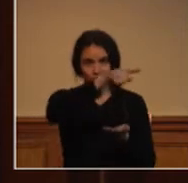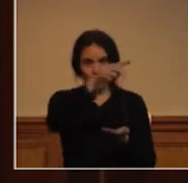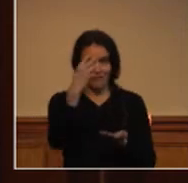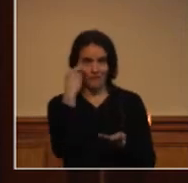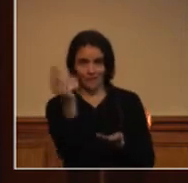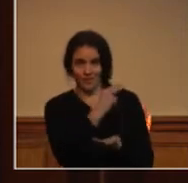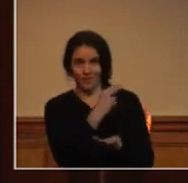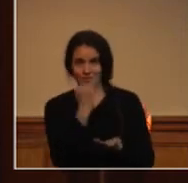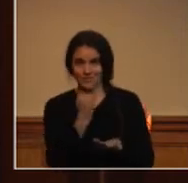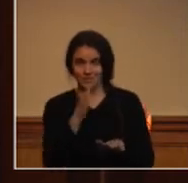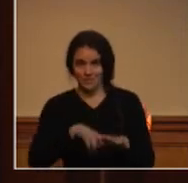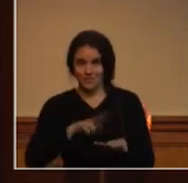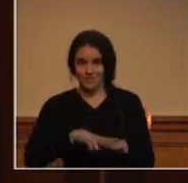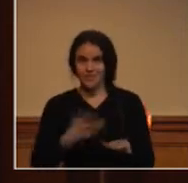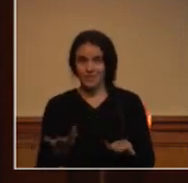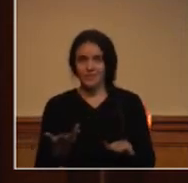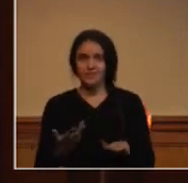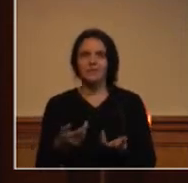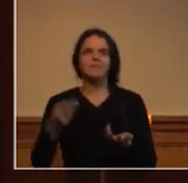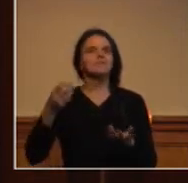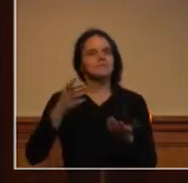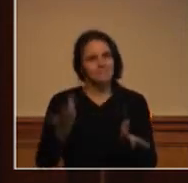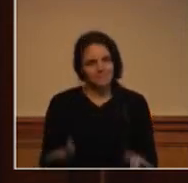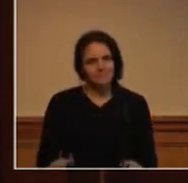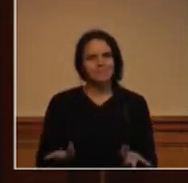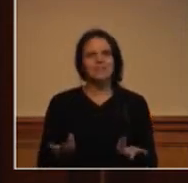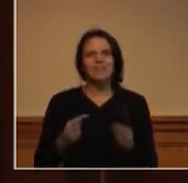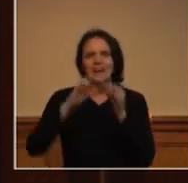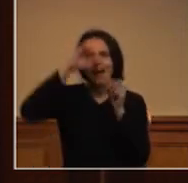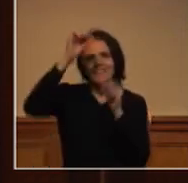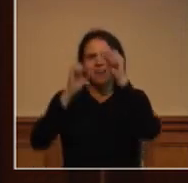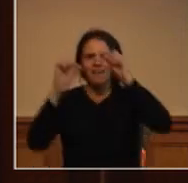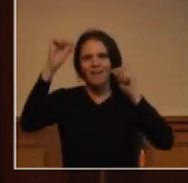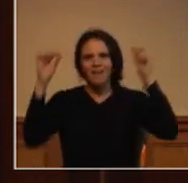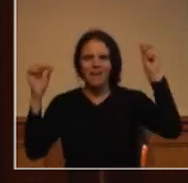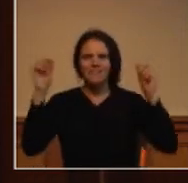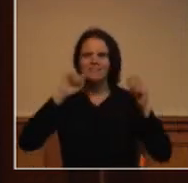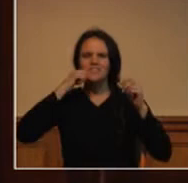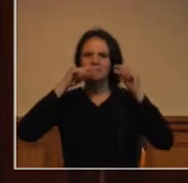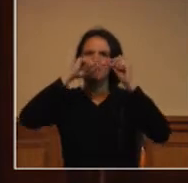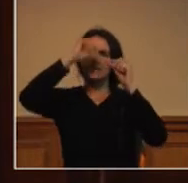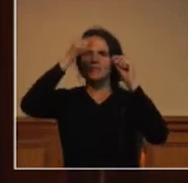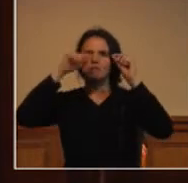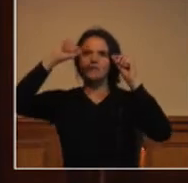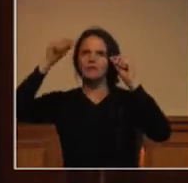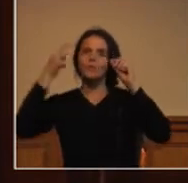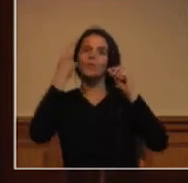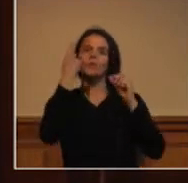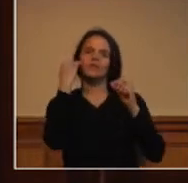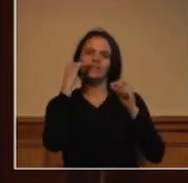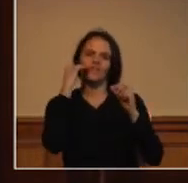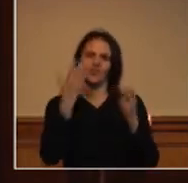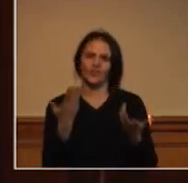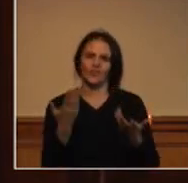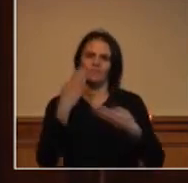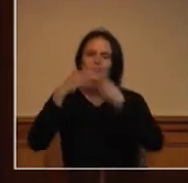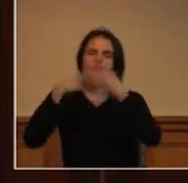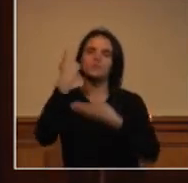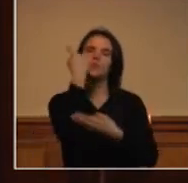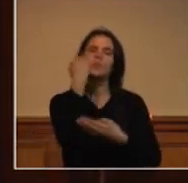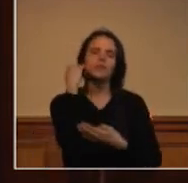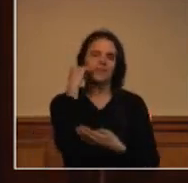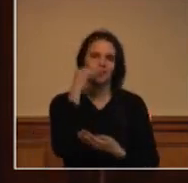Sí, ¿no es cierto? Claro, porque cada raya es ¿qué? Cada raya es un niño, ¿ya? Es el proceso de un